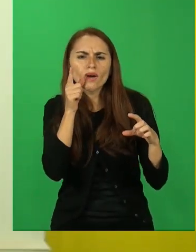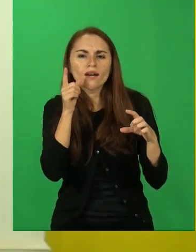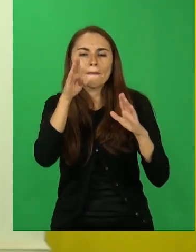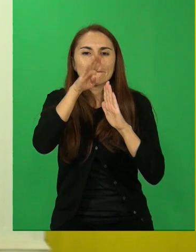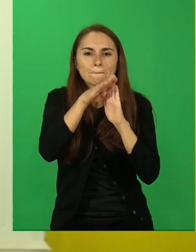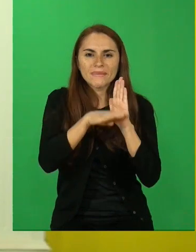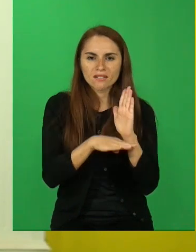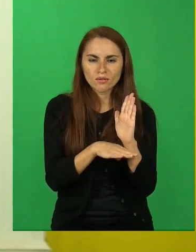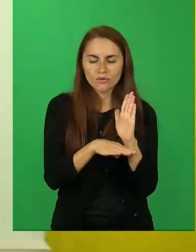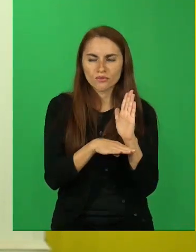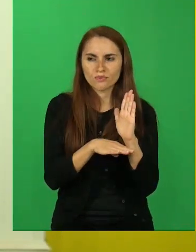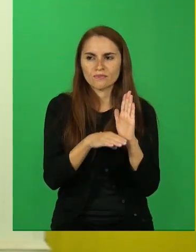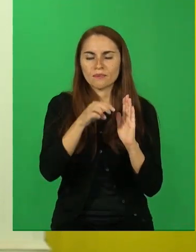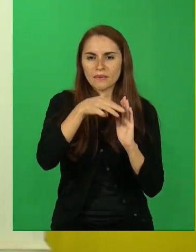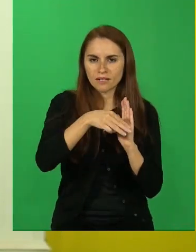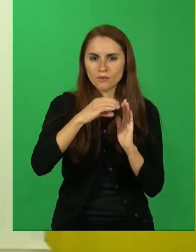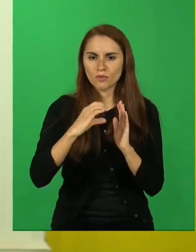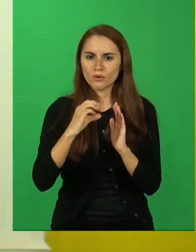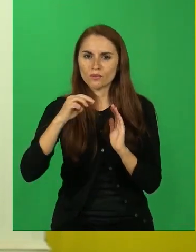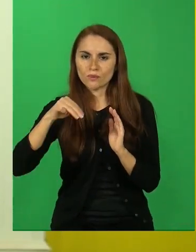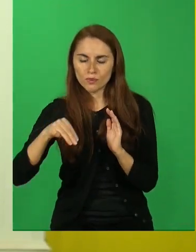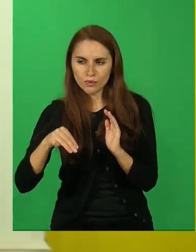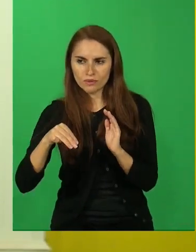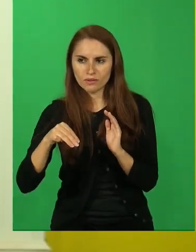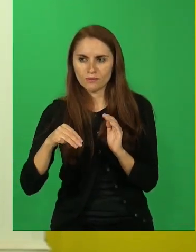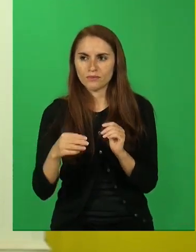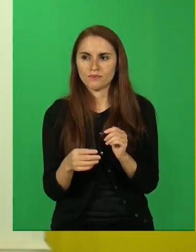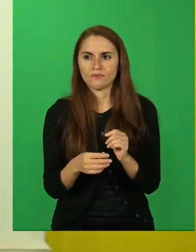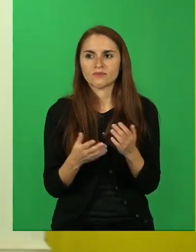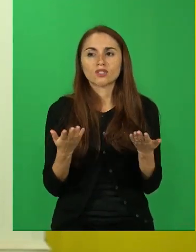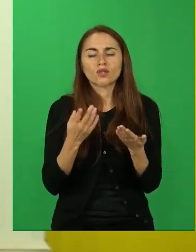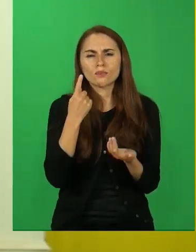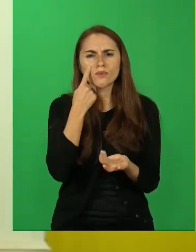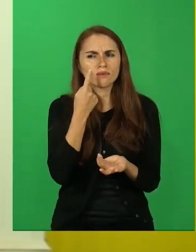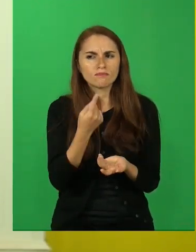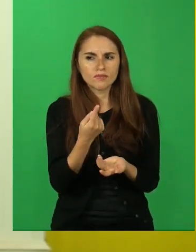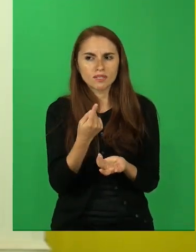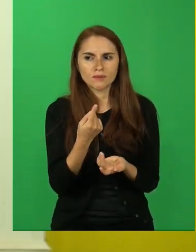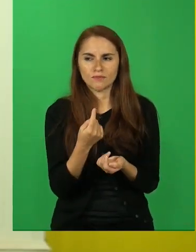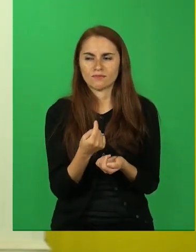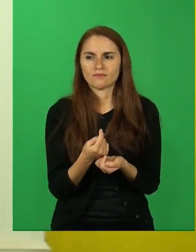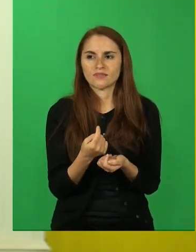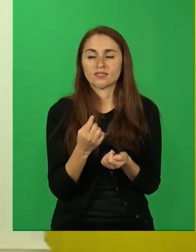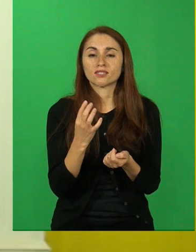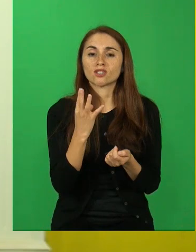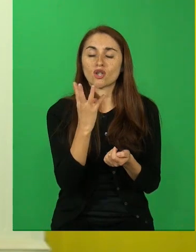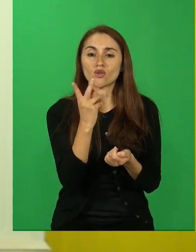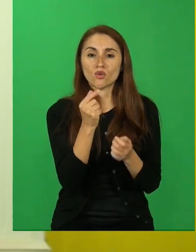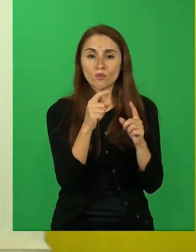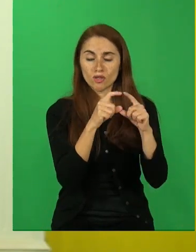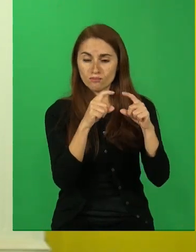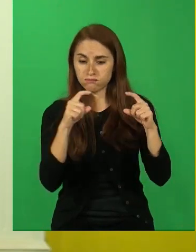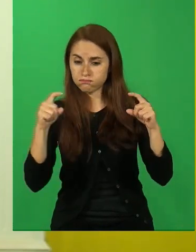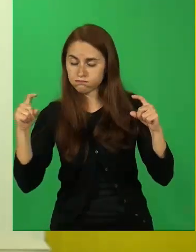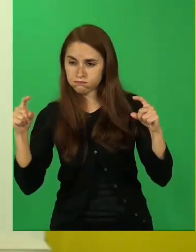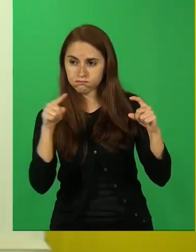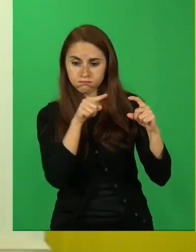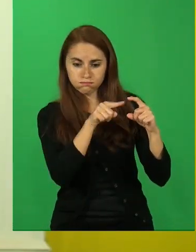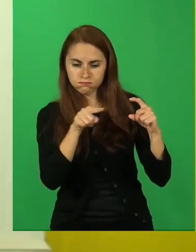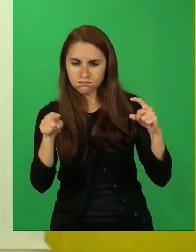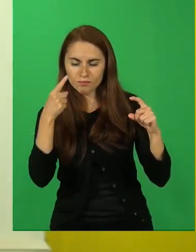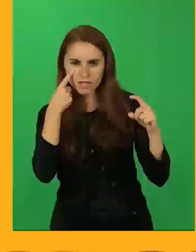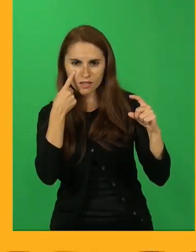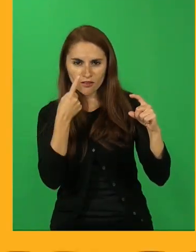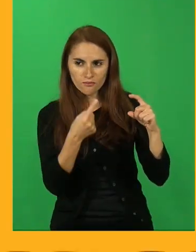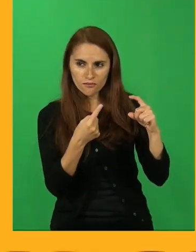cuál es el mínimo común múltiplo. ¿Y cómo lo vamos a hacer? De todos los múltiplos comunes que obtuvimos. Y